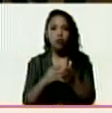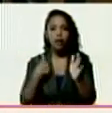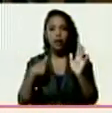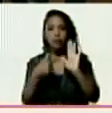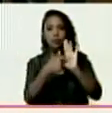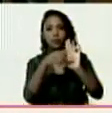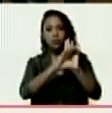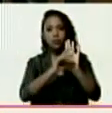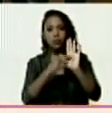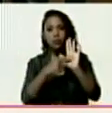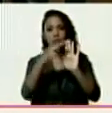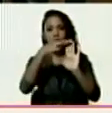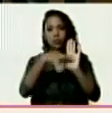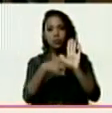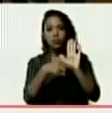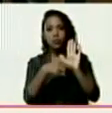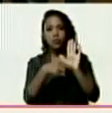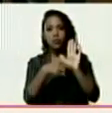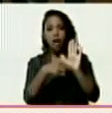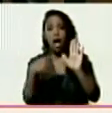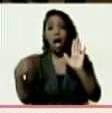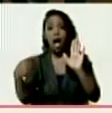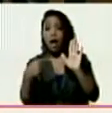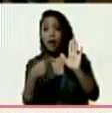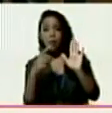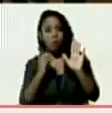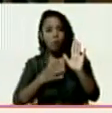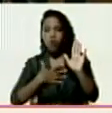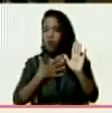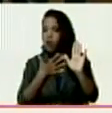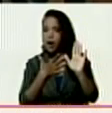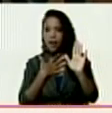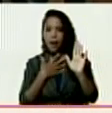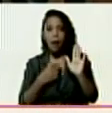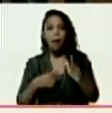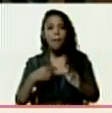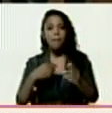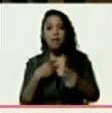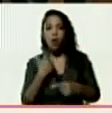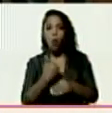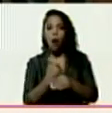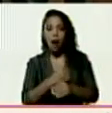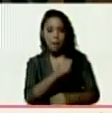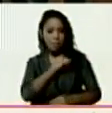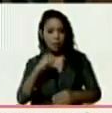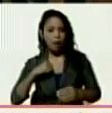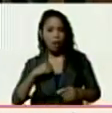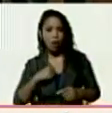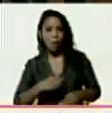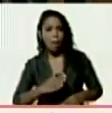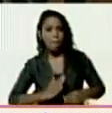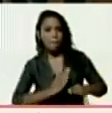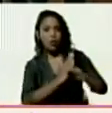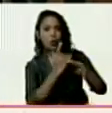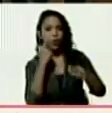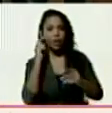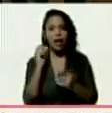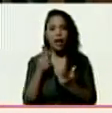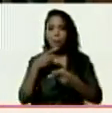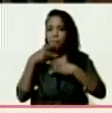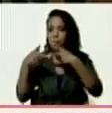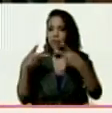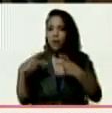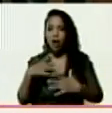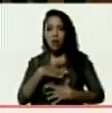constitucional. Allí no puede privar el interés político, allí no puede privar el interés partidista, allí no